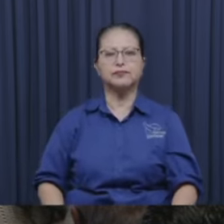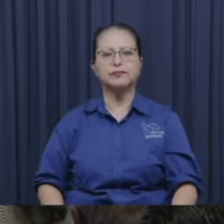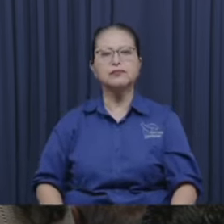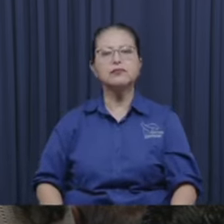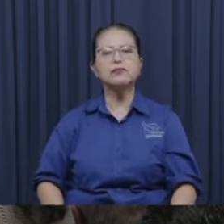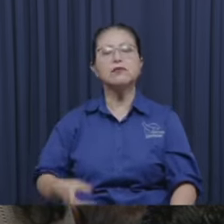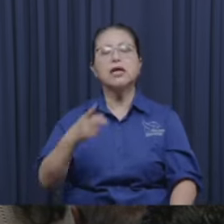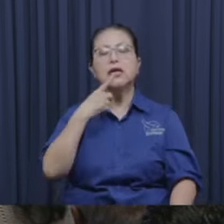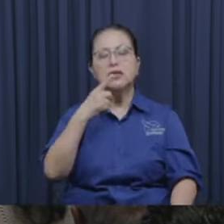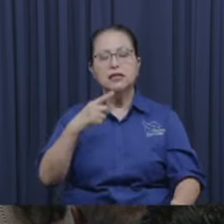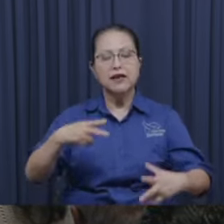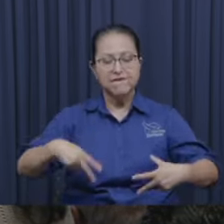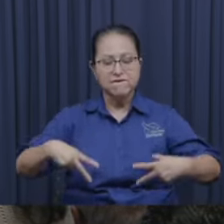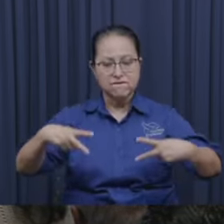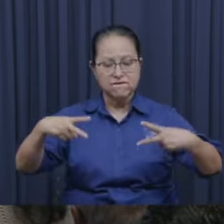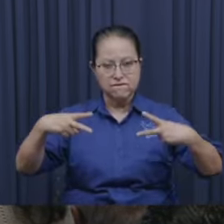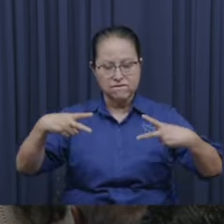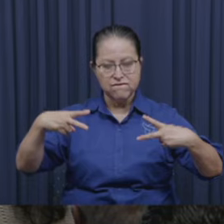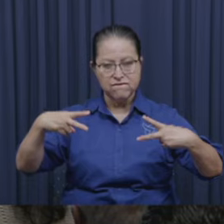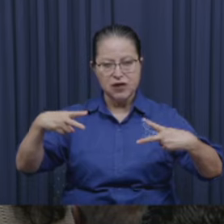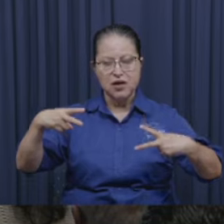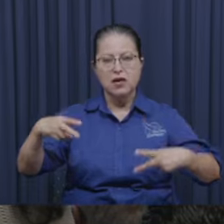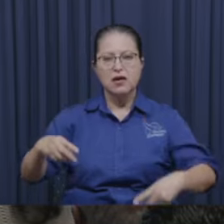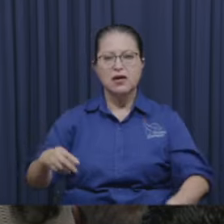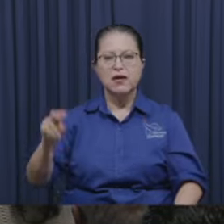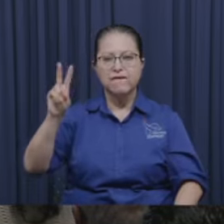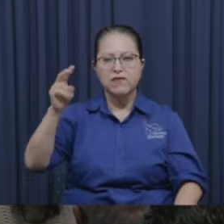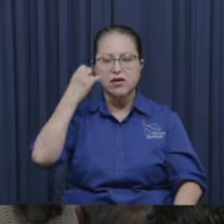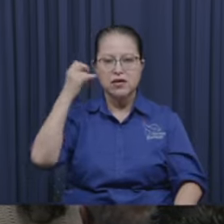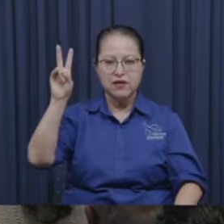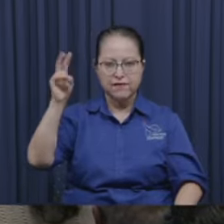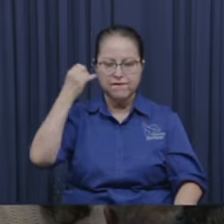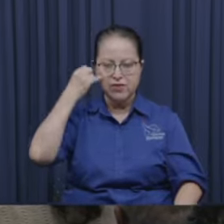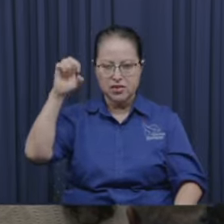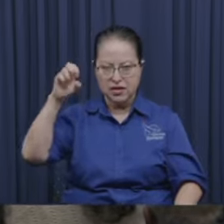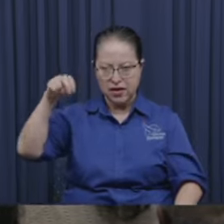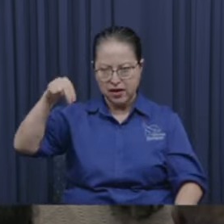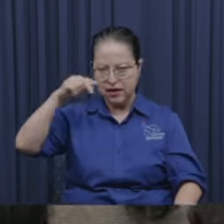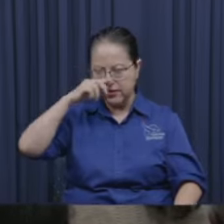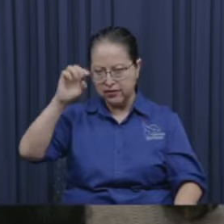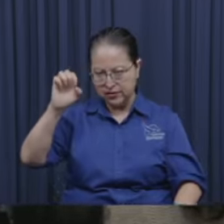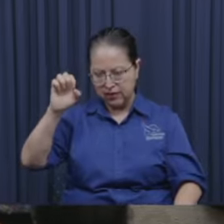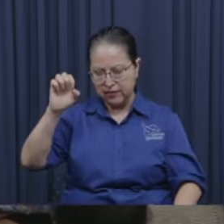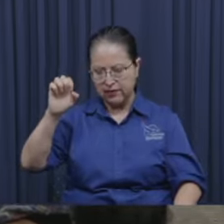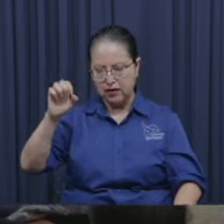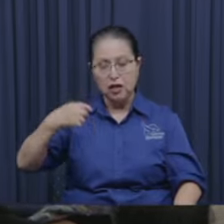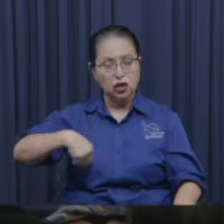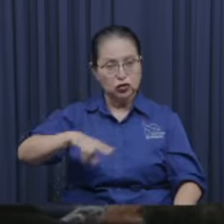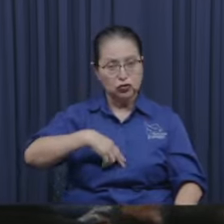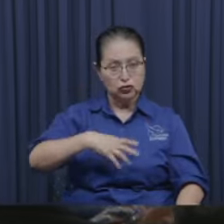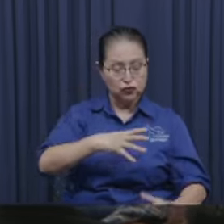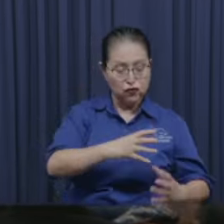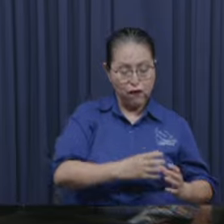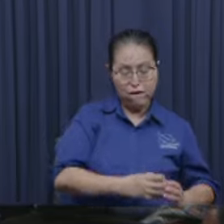nosotros los vivientes que permanezcamos en el futuro Okay seremos